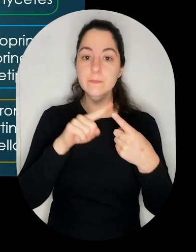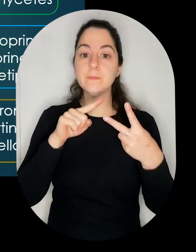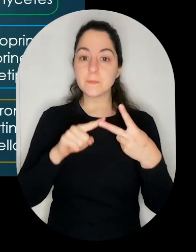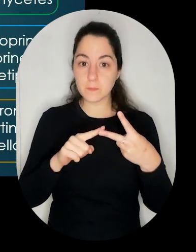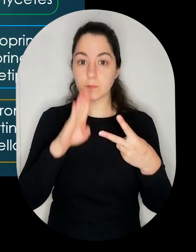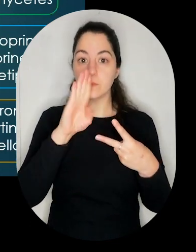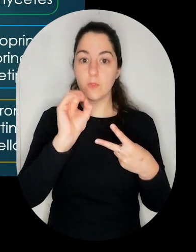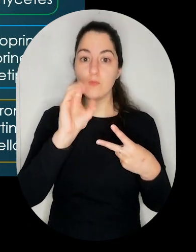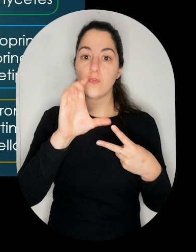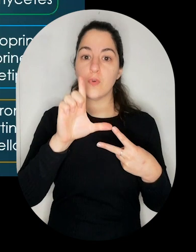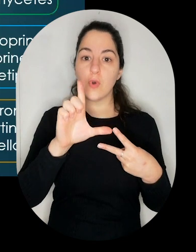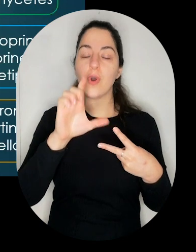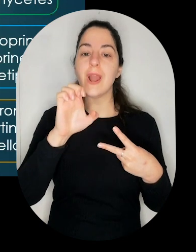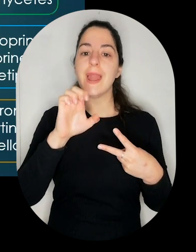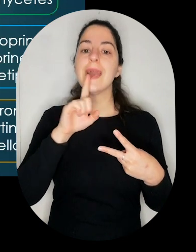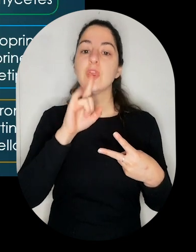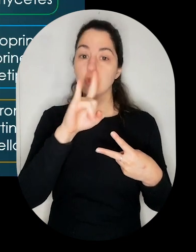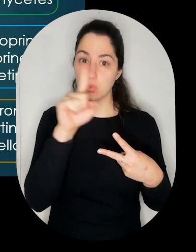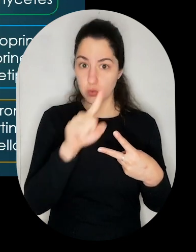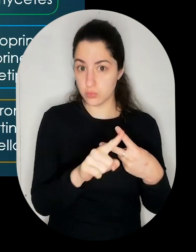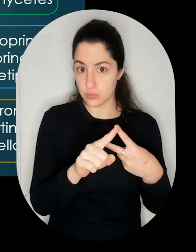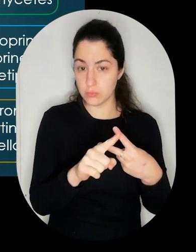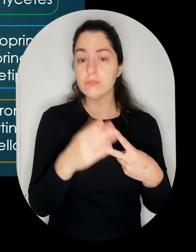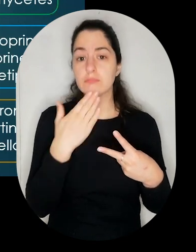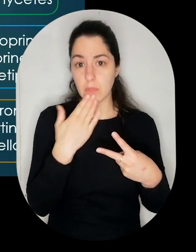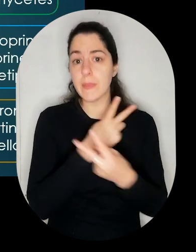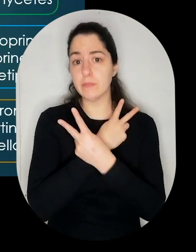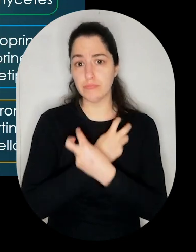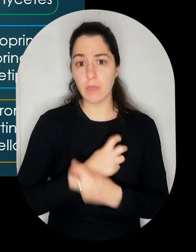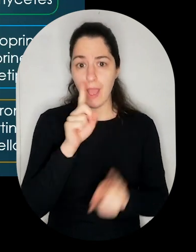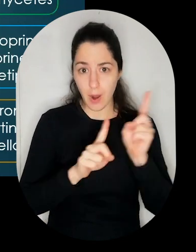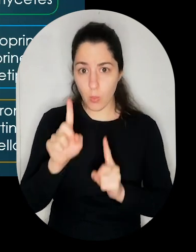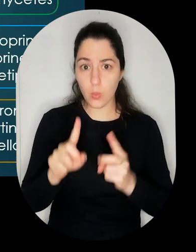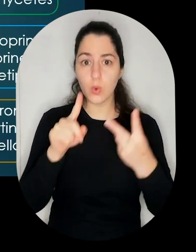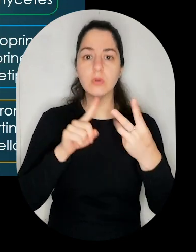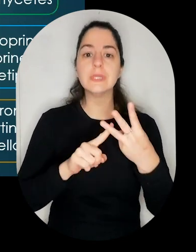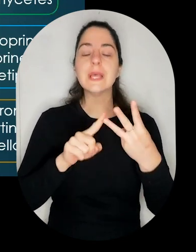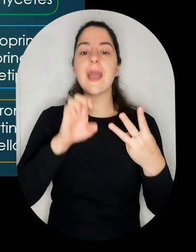tóxicas, del género boletus, muchos boletus existen comestibles, pero hay algunos que causan esto,